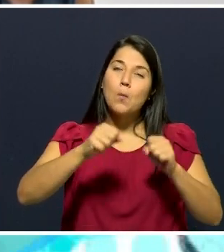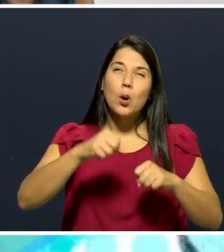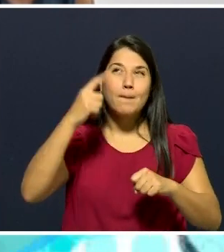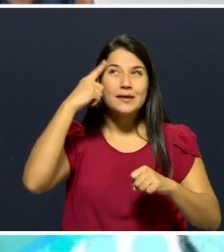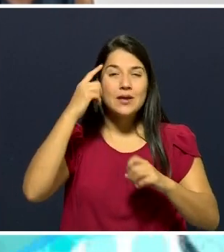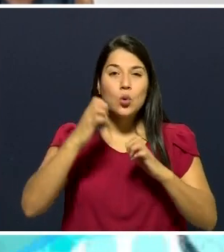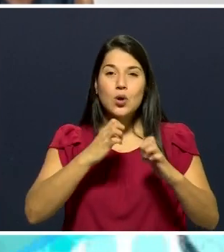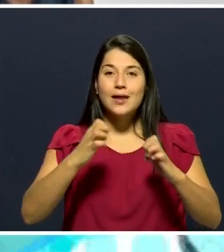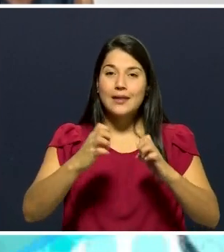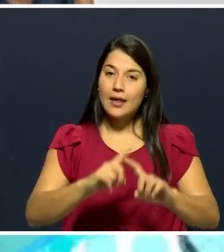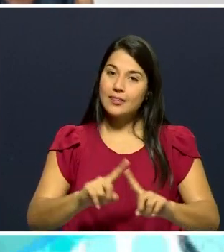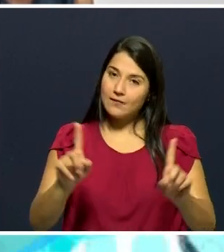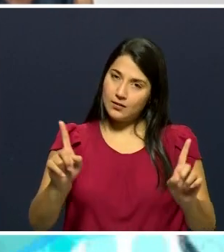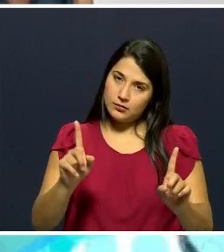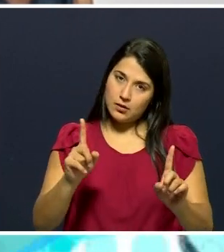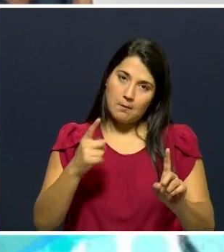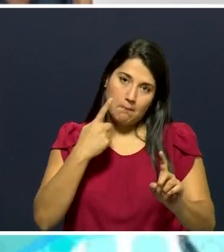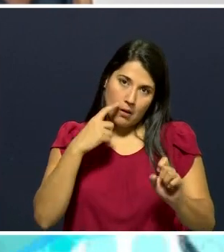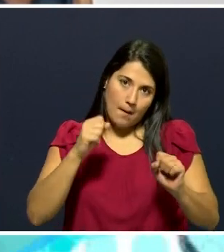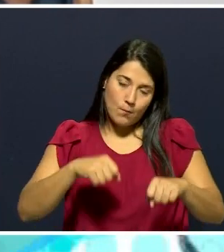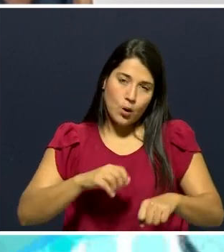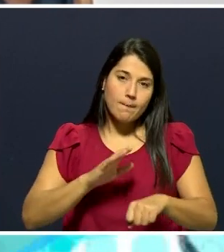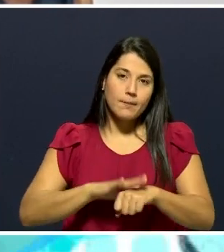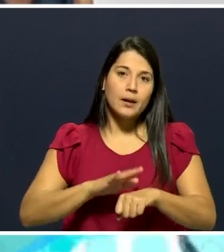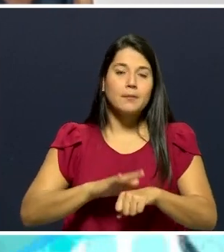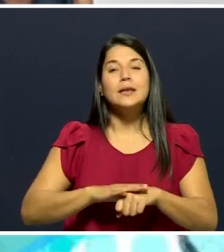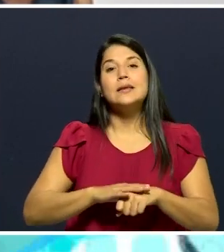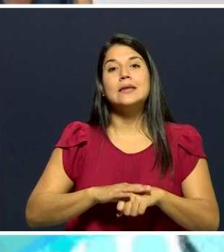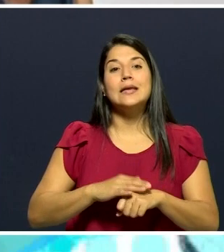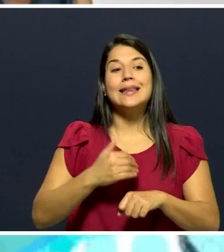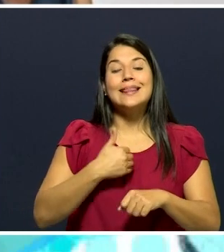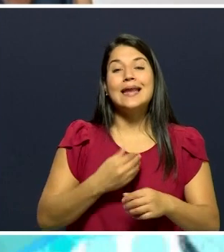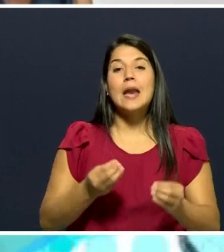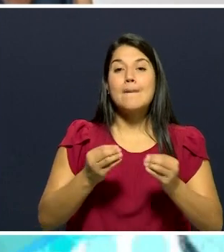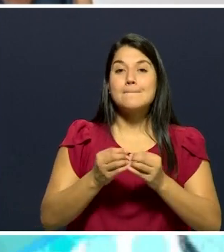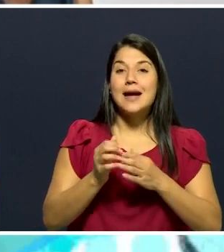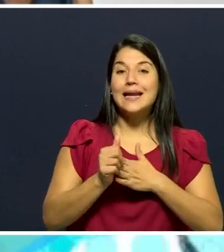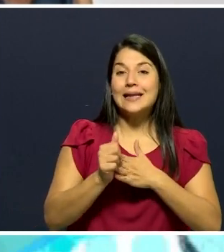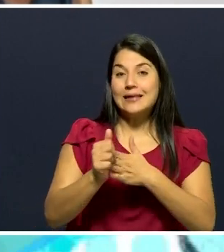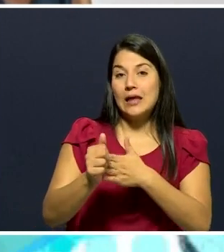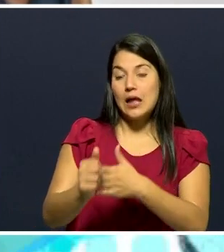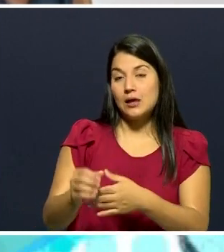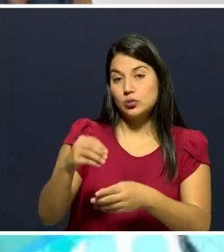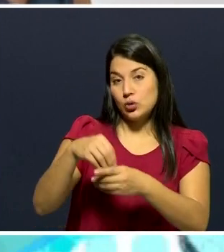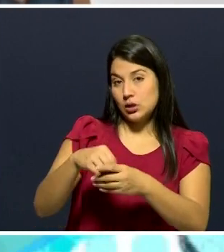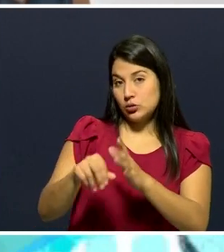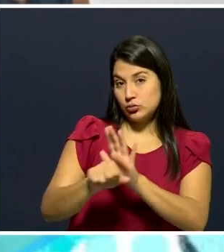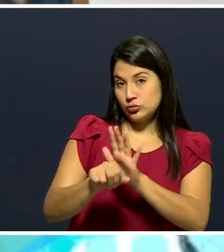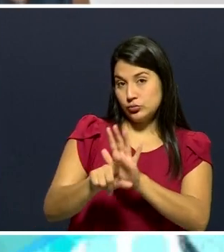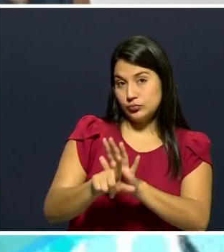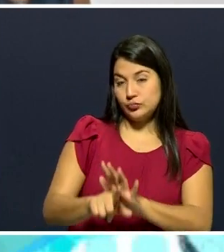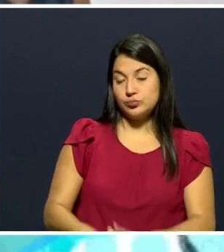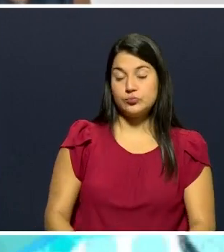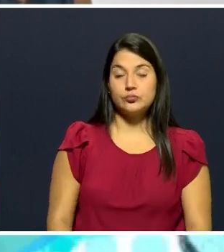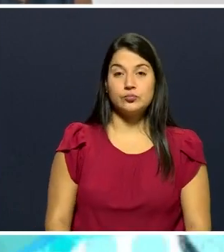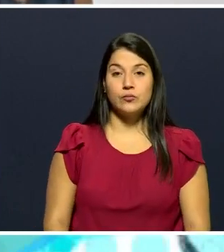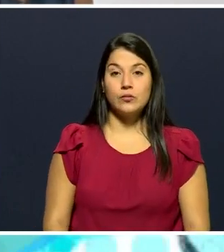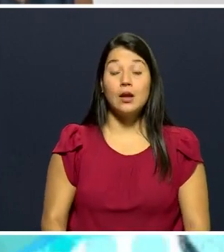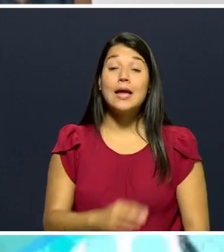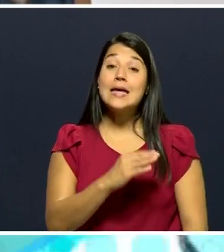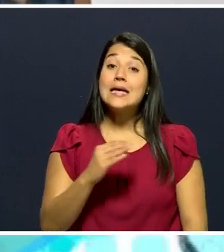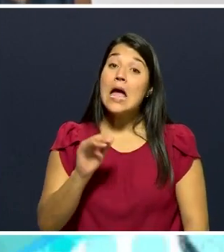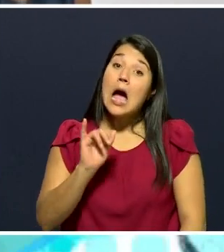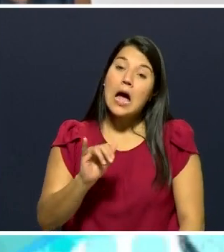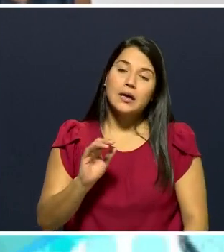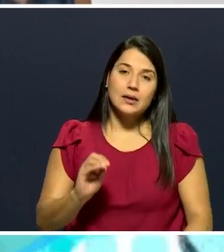estrategia distinta que les permita crear una posición de liderazgo dentro de este directorio. Y ahí,